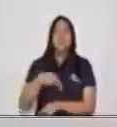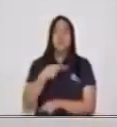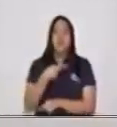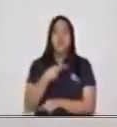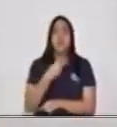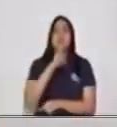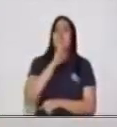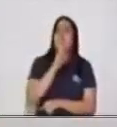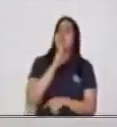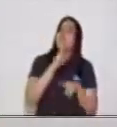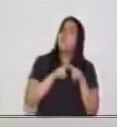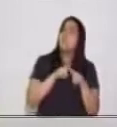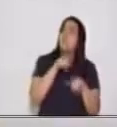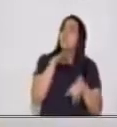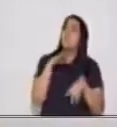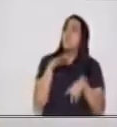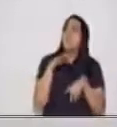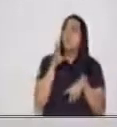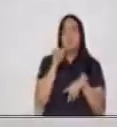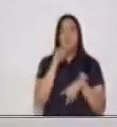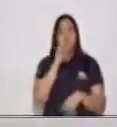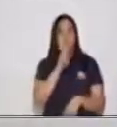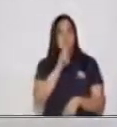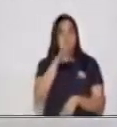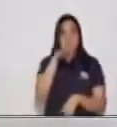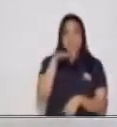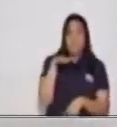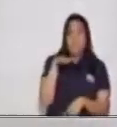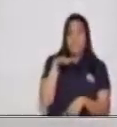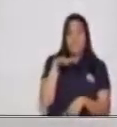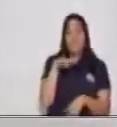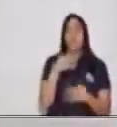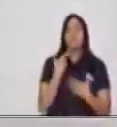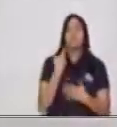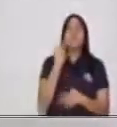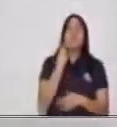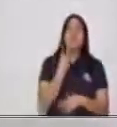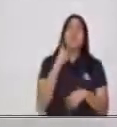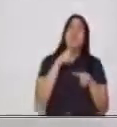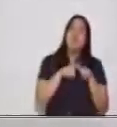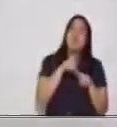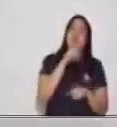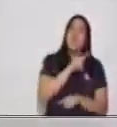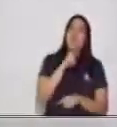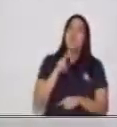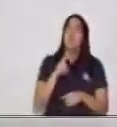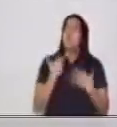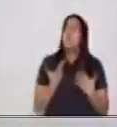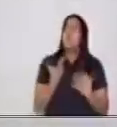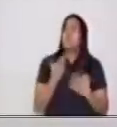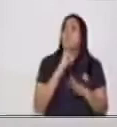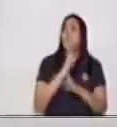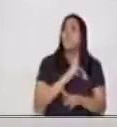Z, nos queda 2Z. Y 2 por 22 nos queda 44.